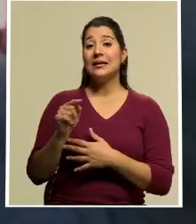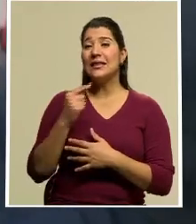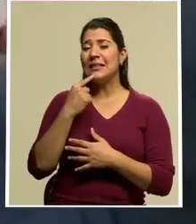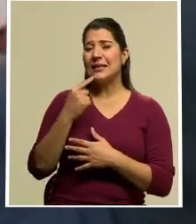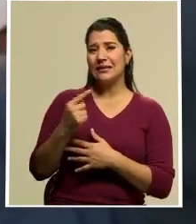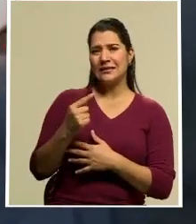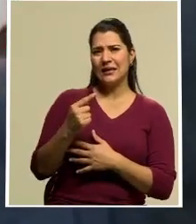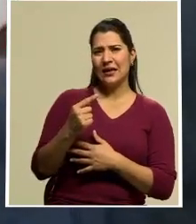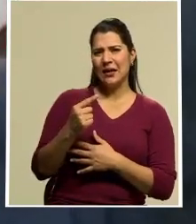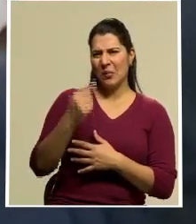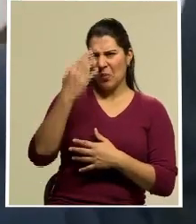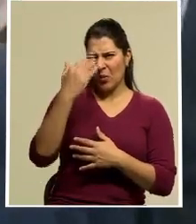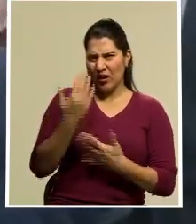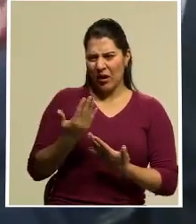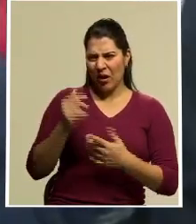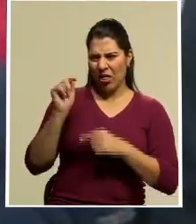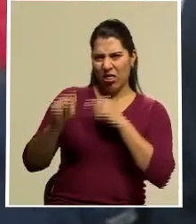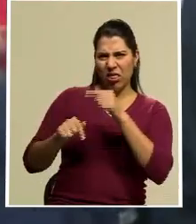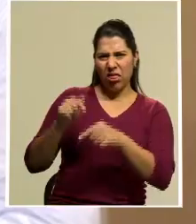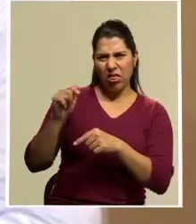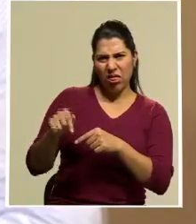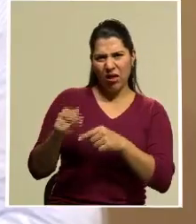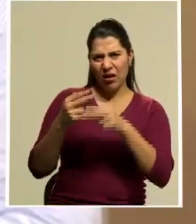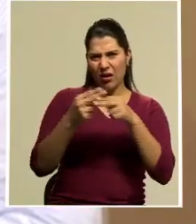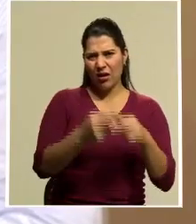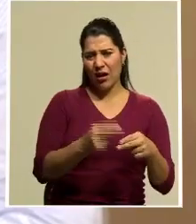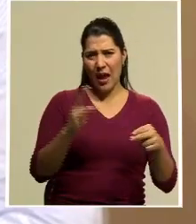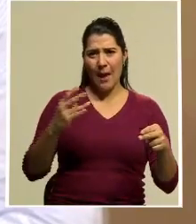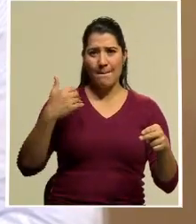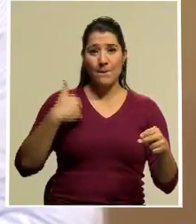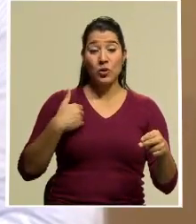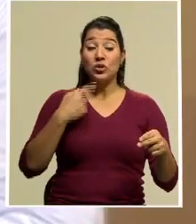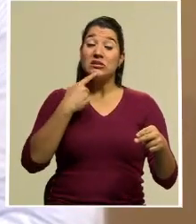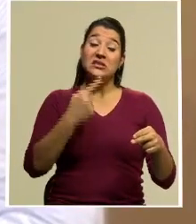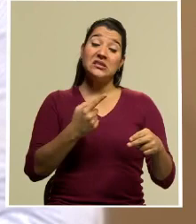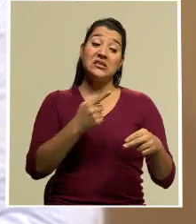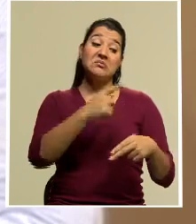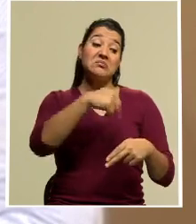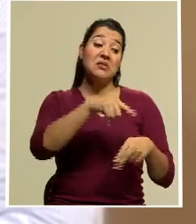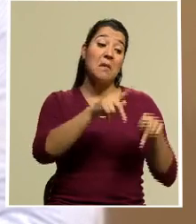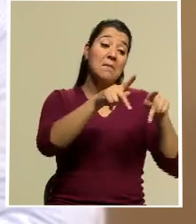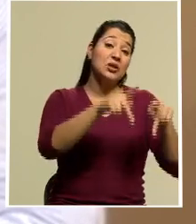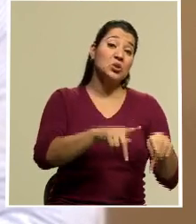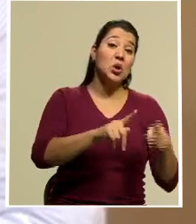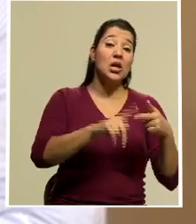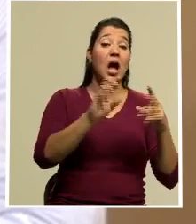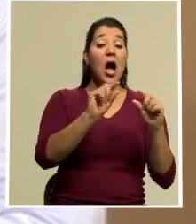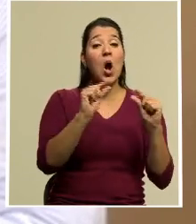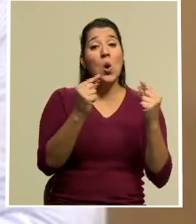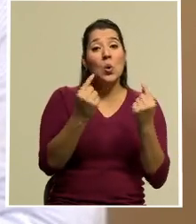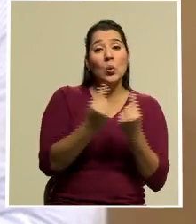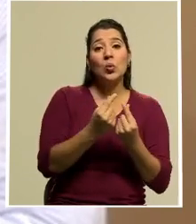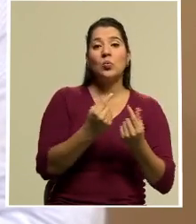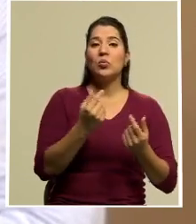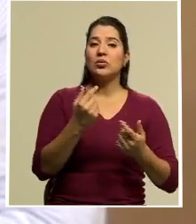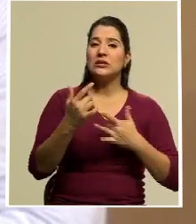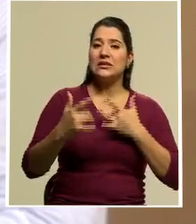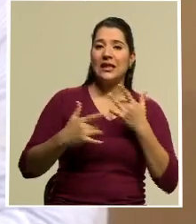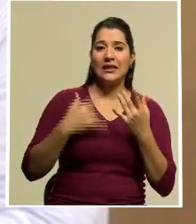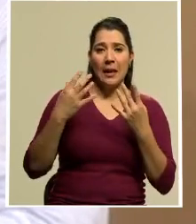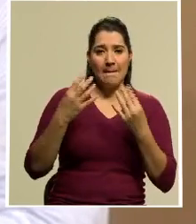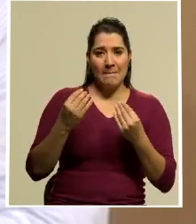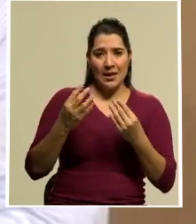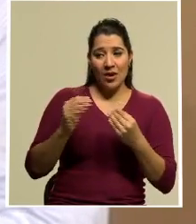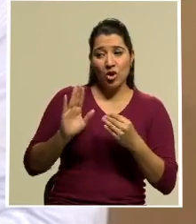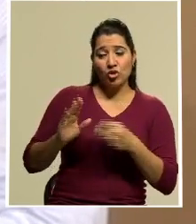señalamiento a la preocupación de parte de algunas personas o grupos que se sienten intimidados con su movimiento y su